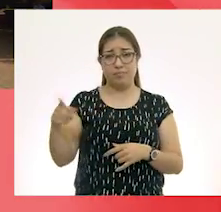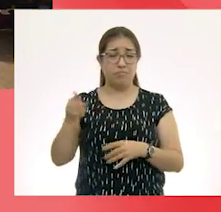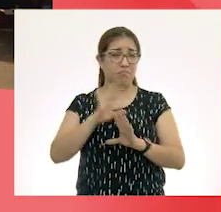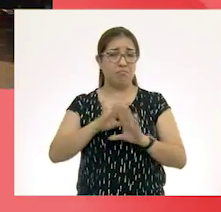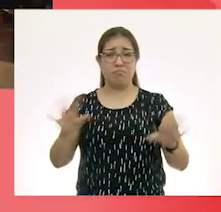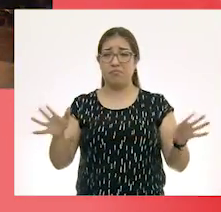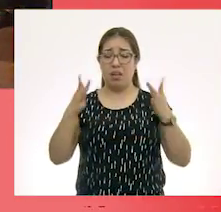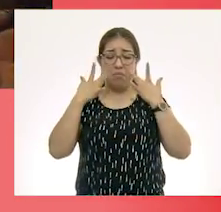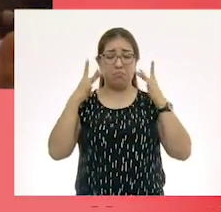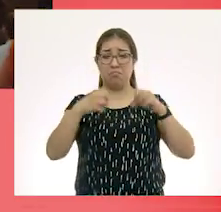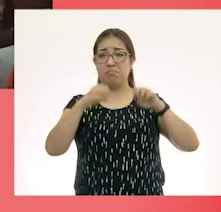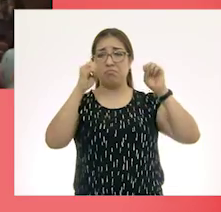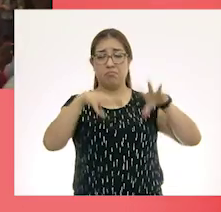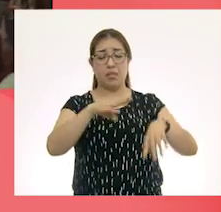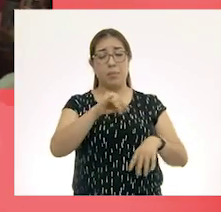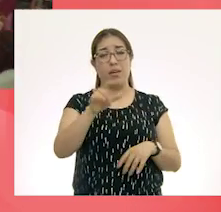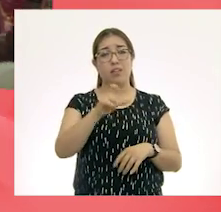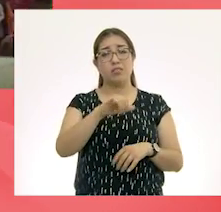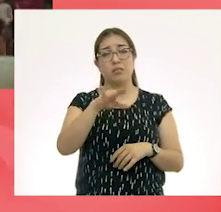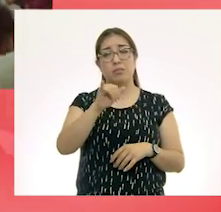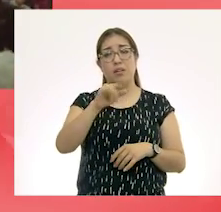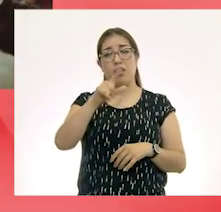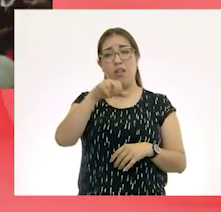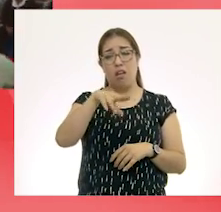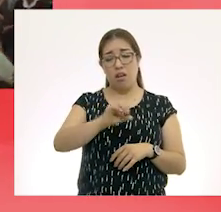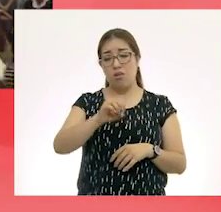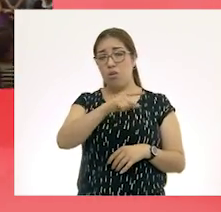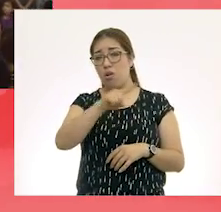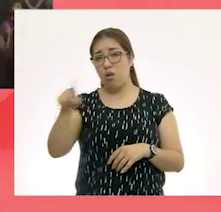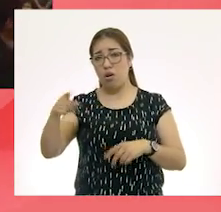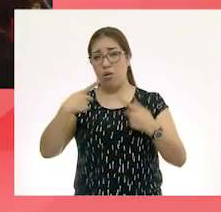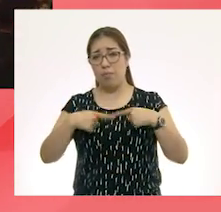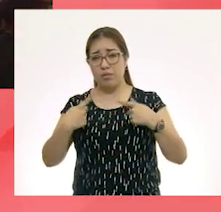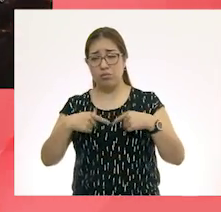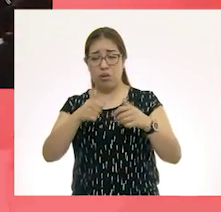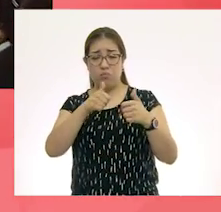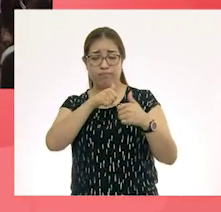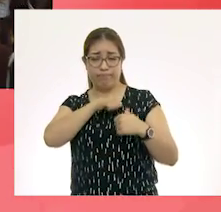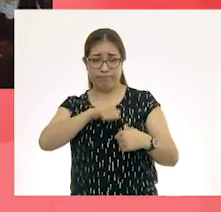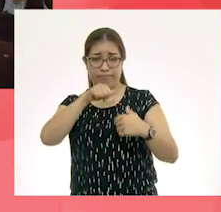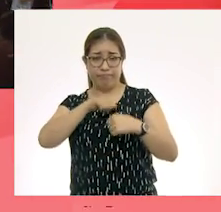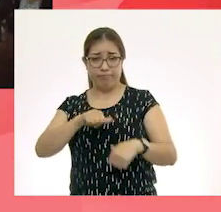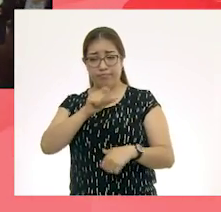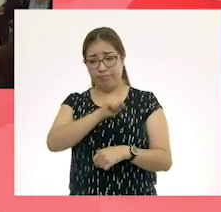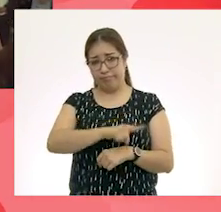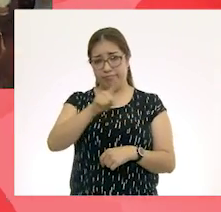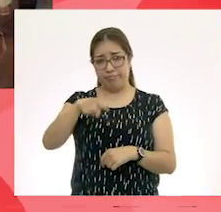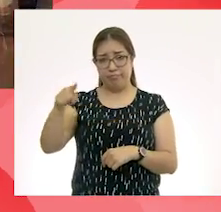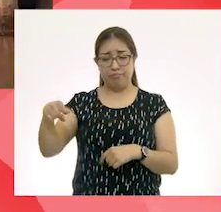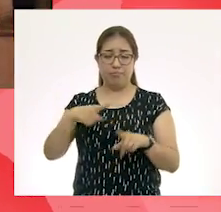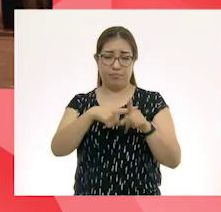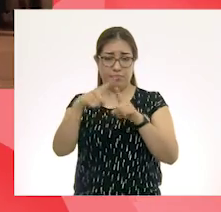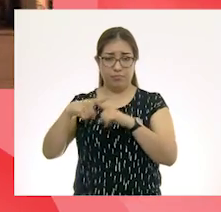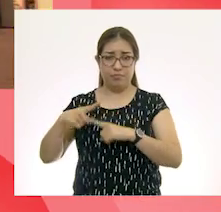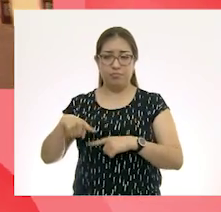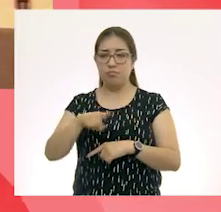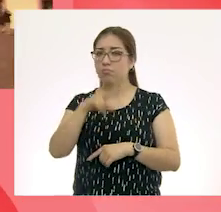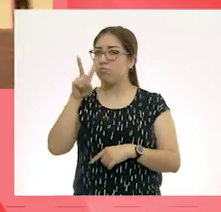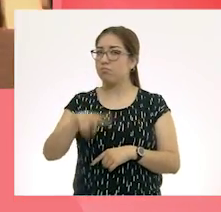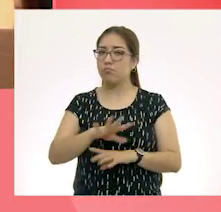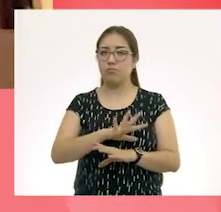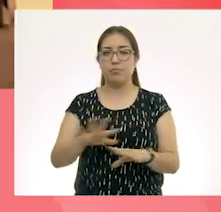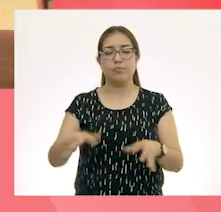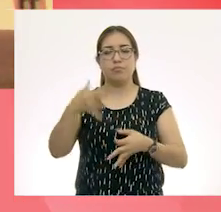rendición. Maximiliano y sus generales, Miramón, expresidente de México, y Tomás Mejía, fueron juzgados por